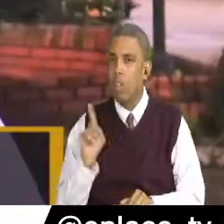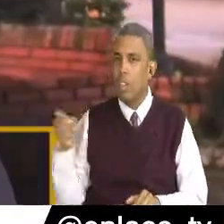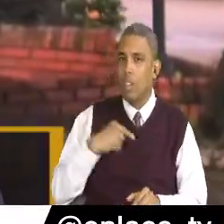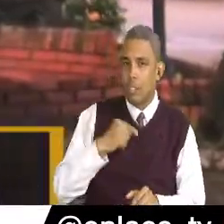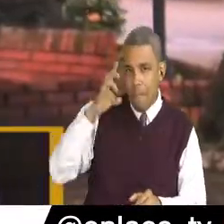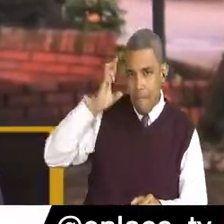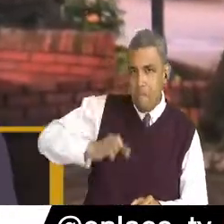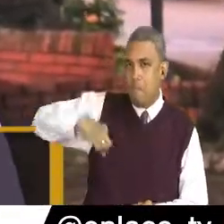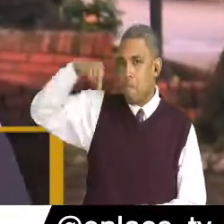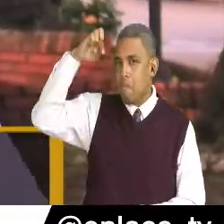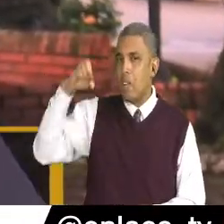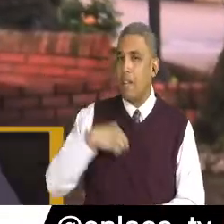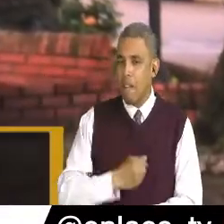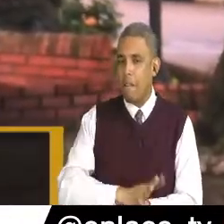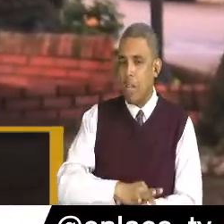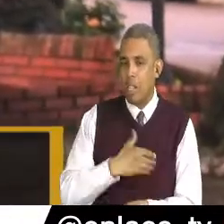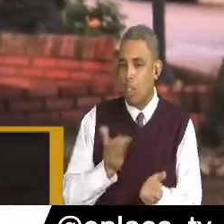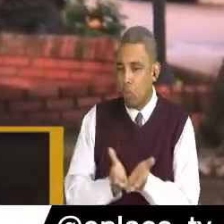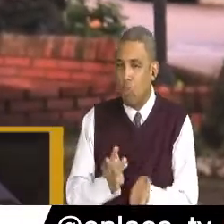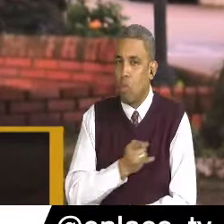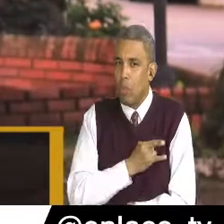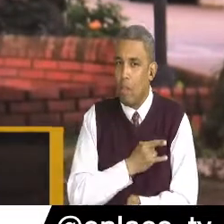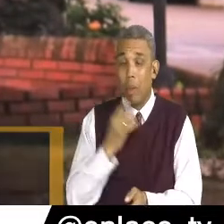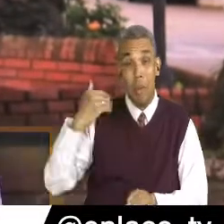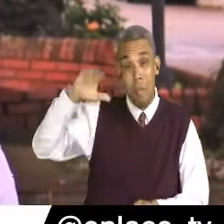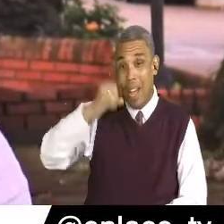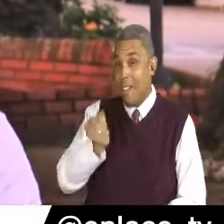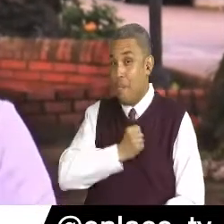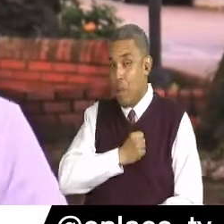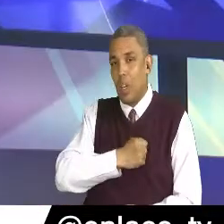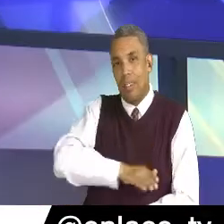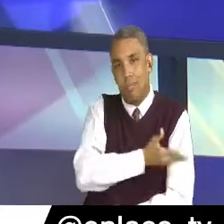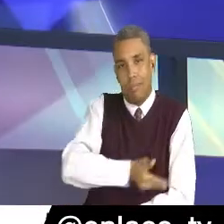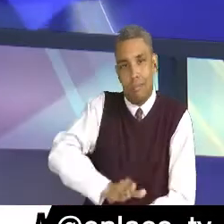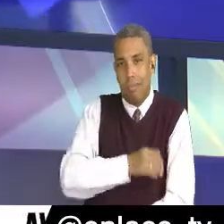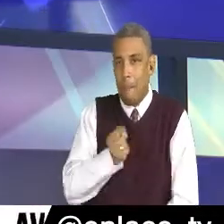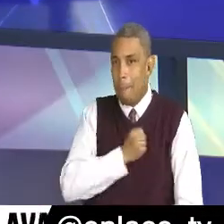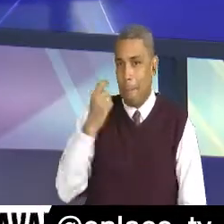pasión definitivamente es la música, con la que sueña llenar escenarios.